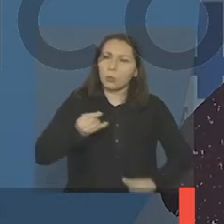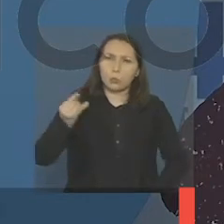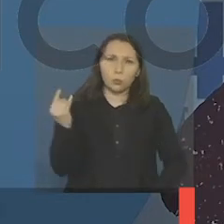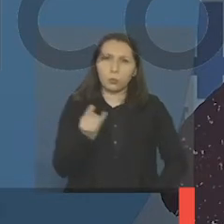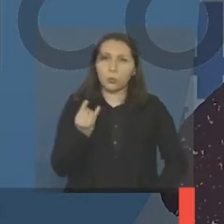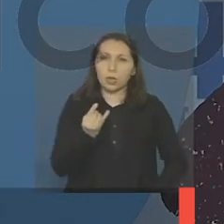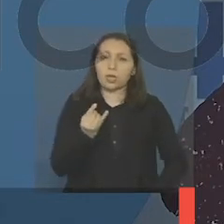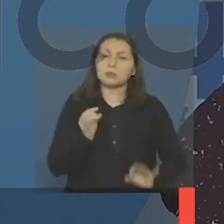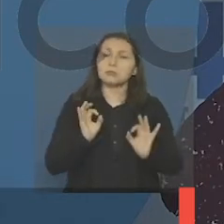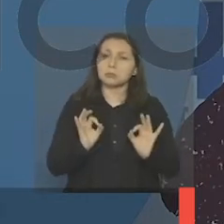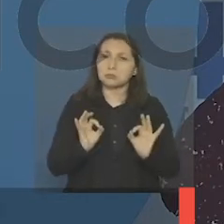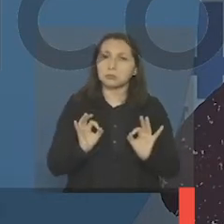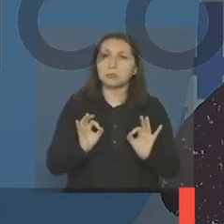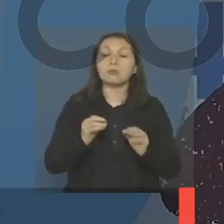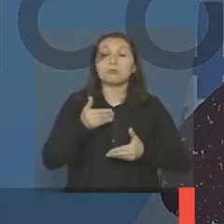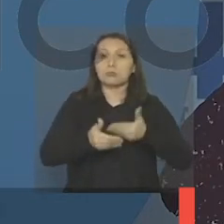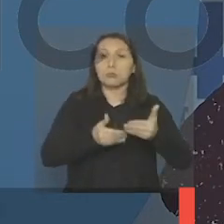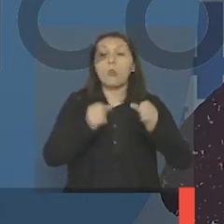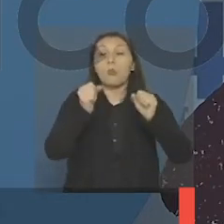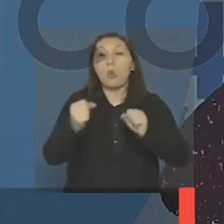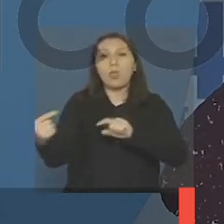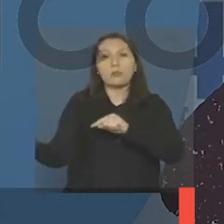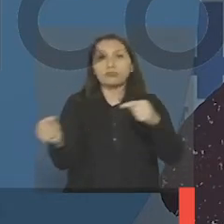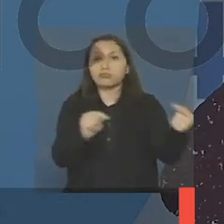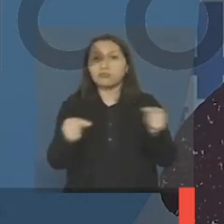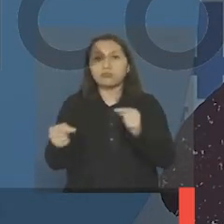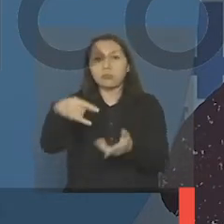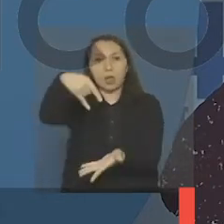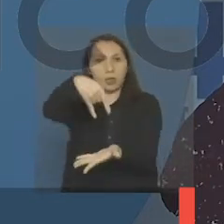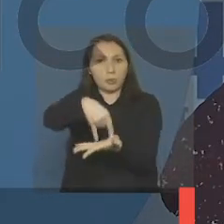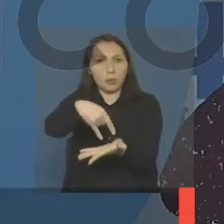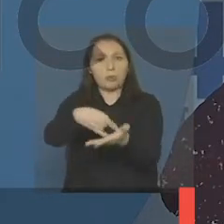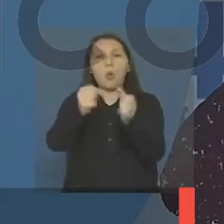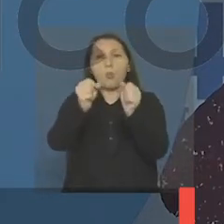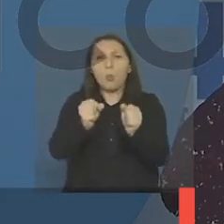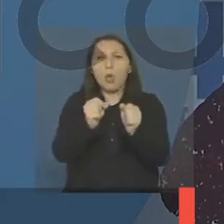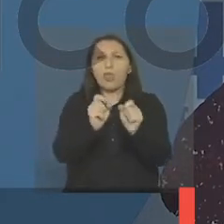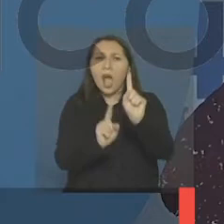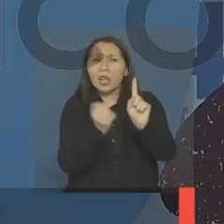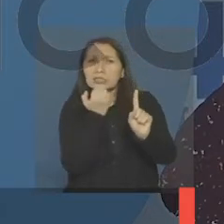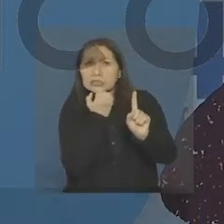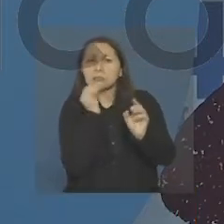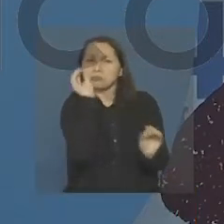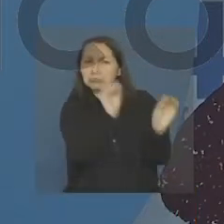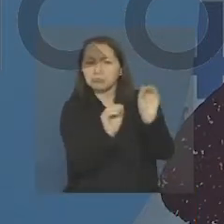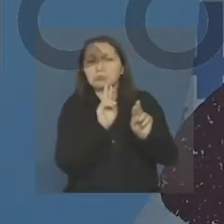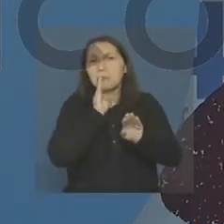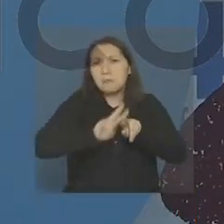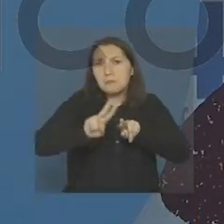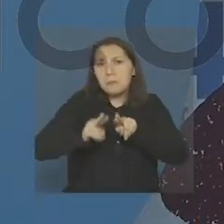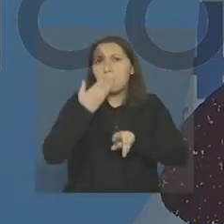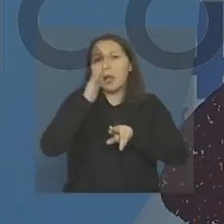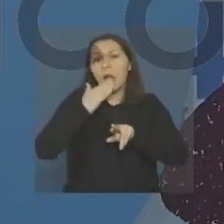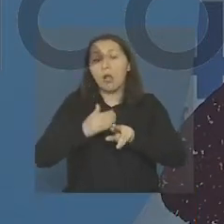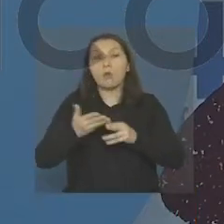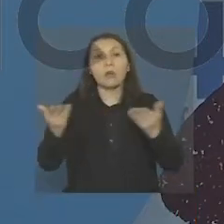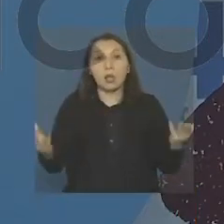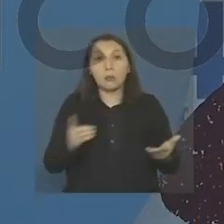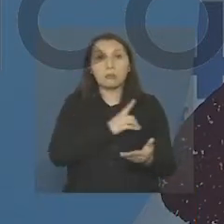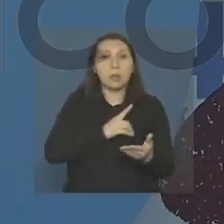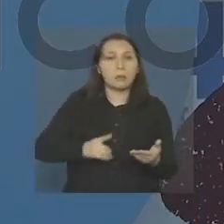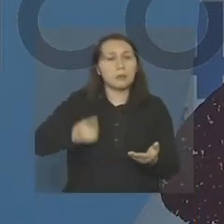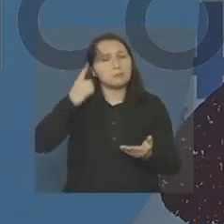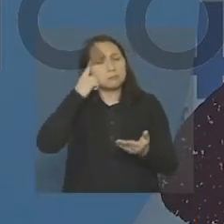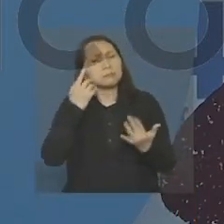urgencia razonable para que pueda ser debatido en el Parlamento, para que pueda ser perfeccionado en la medida que los parlamentarios y parlamentarias así lo